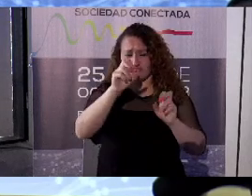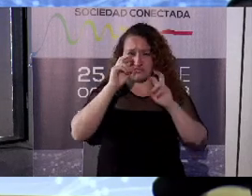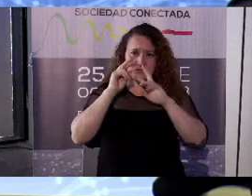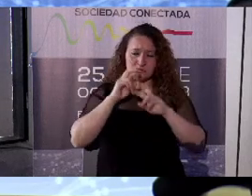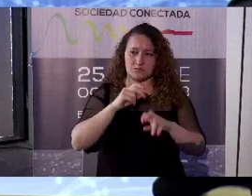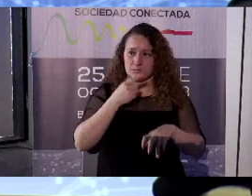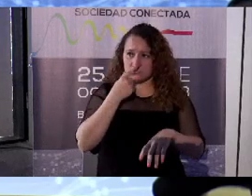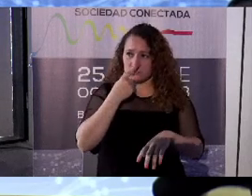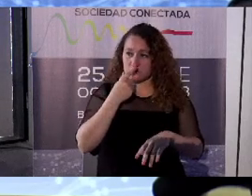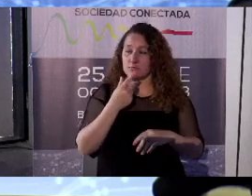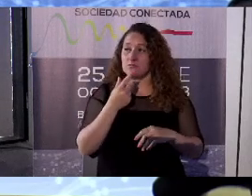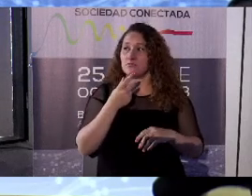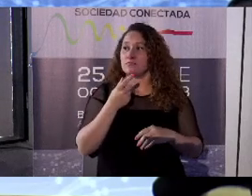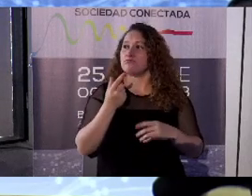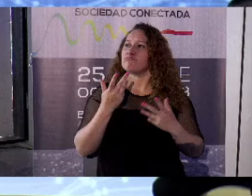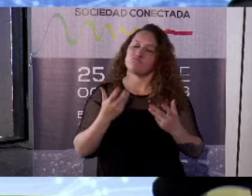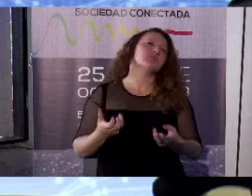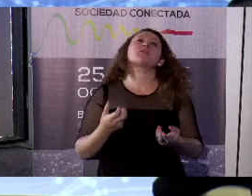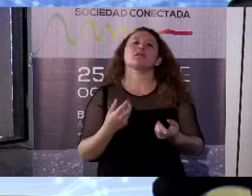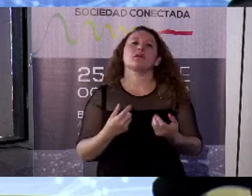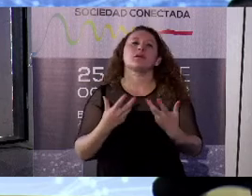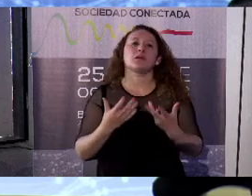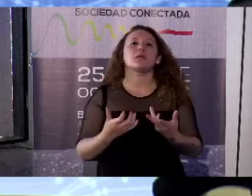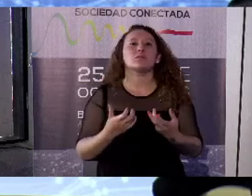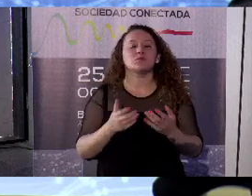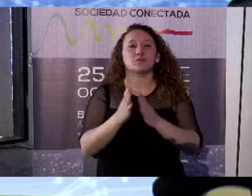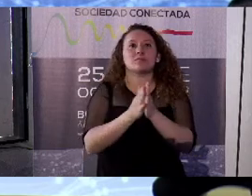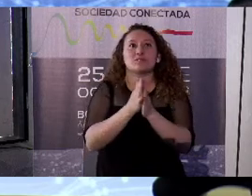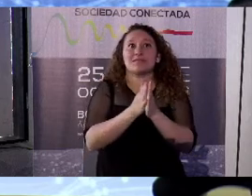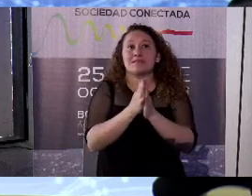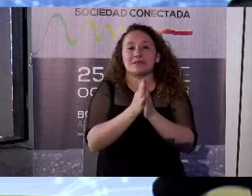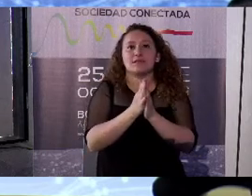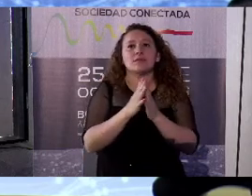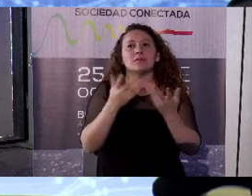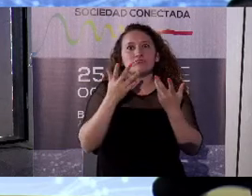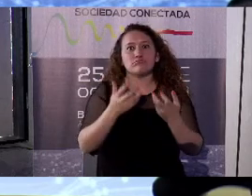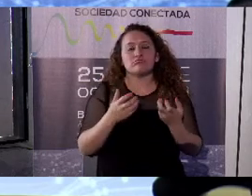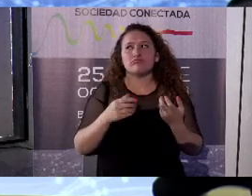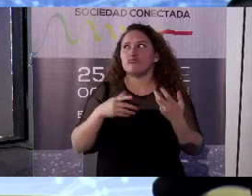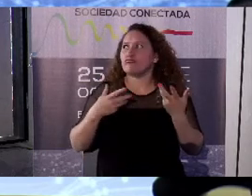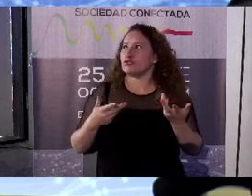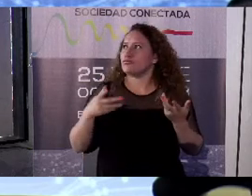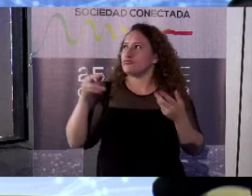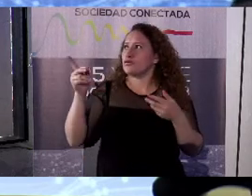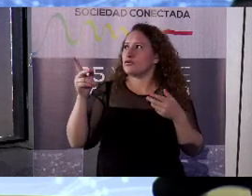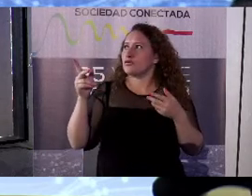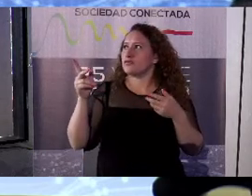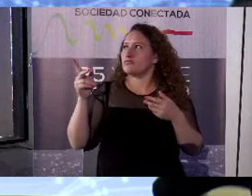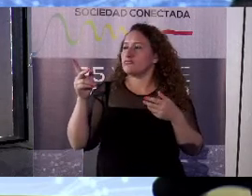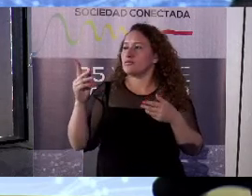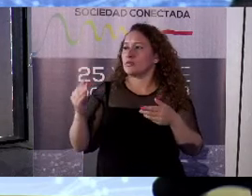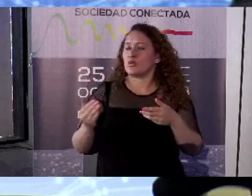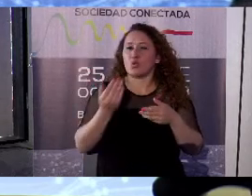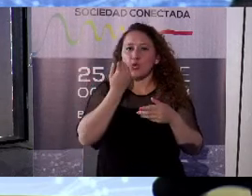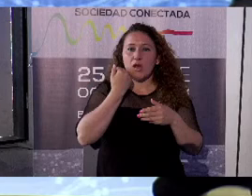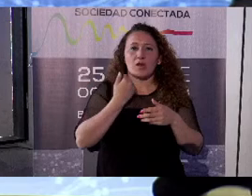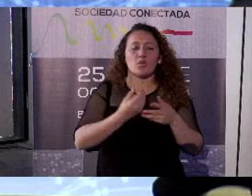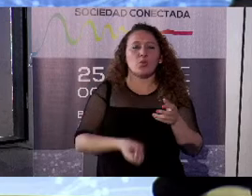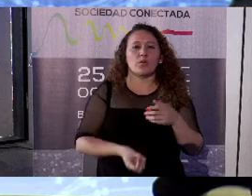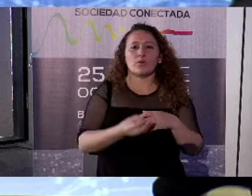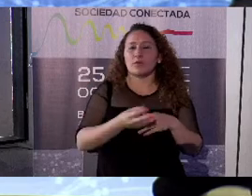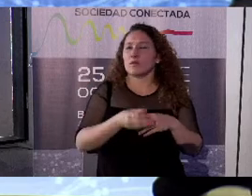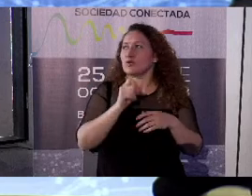queremos tener ser muy ambiciosos en En pasar de este estado de de un consumo de tráfico de 11